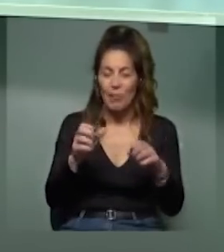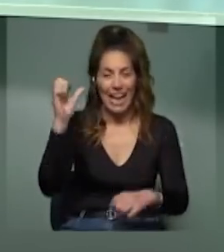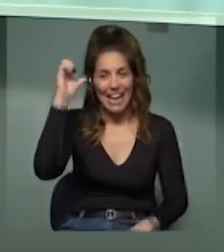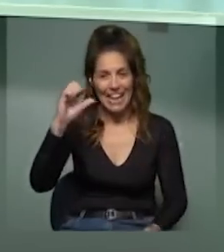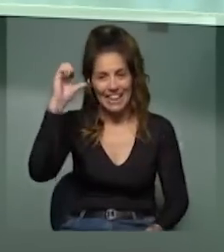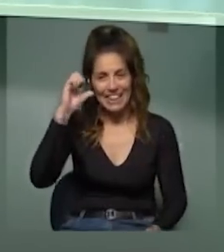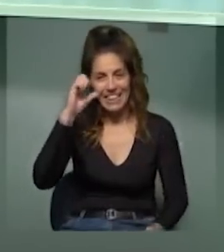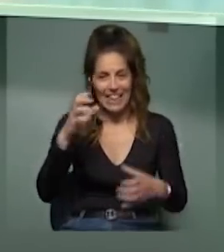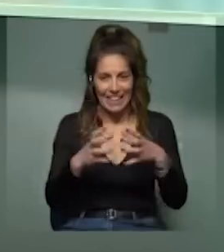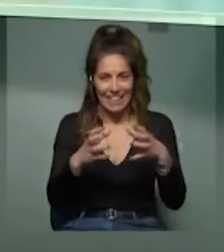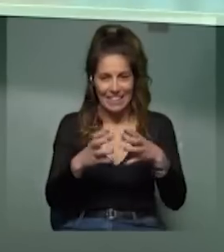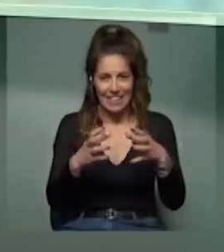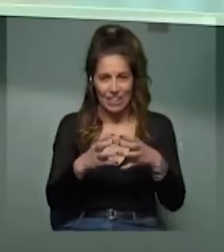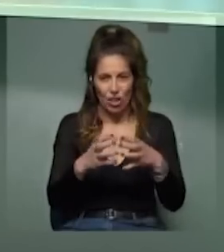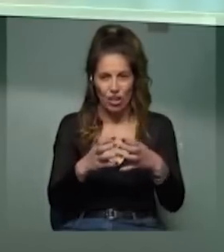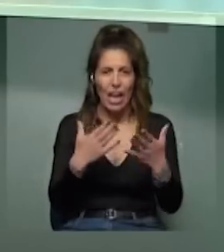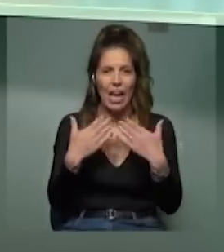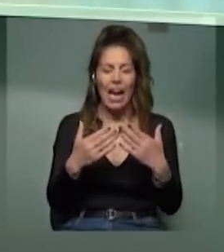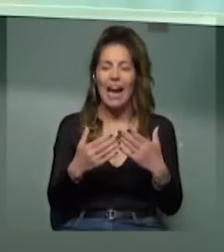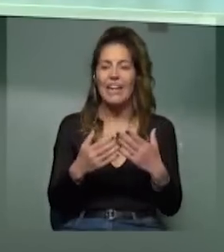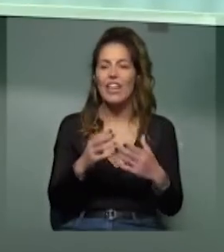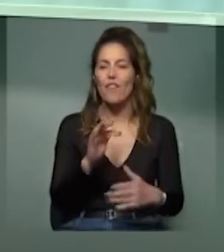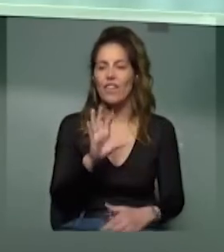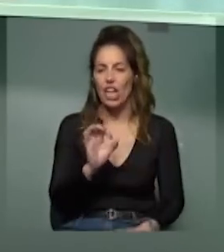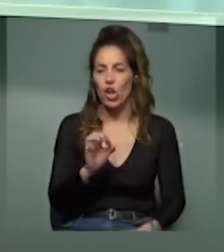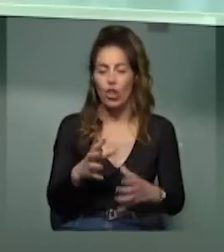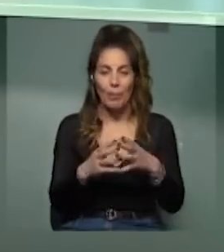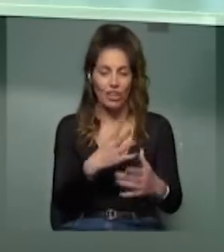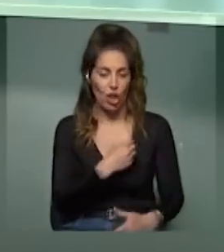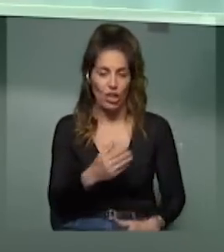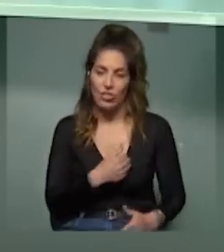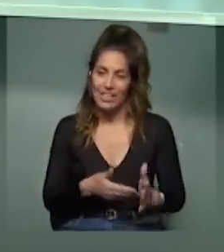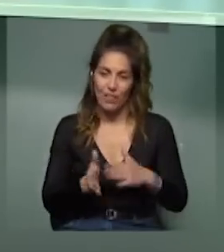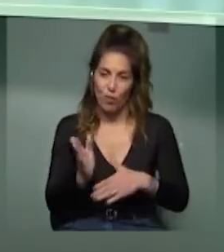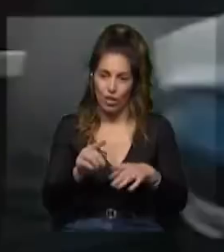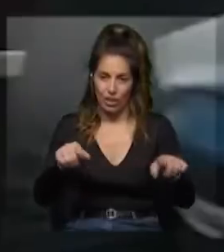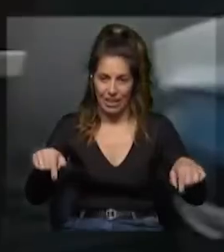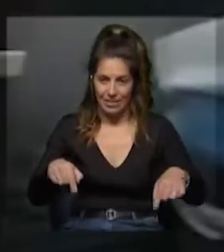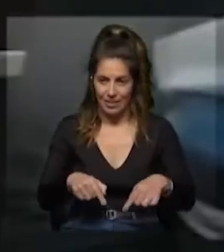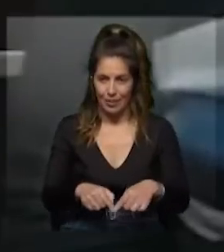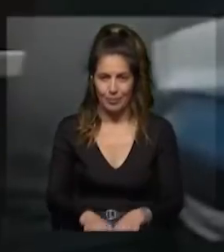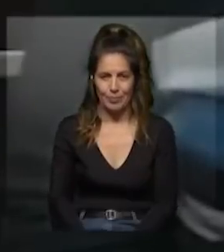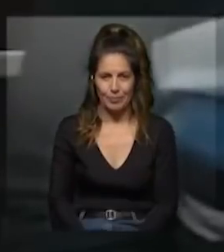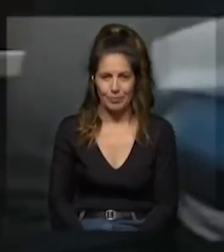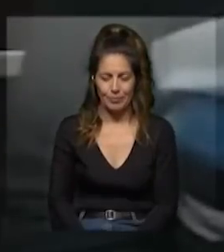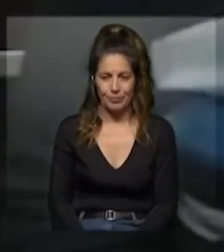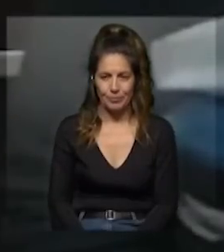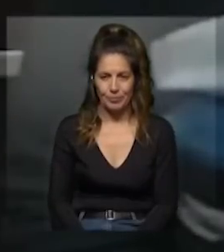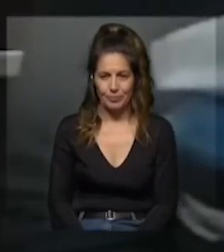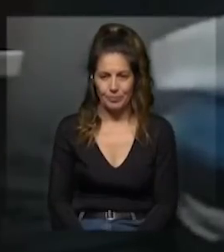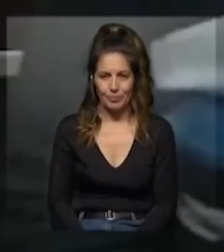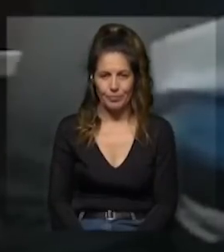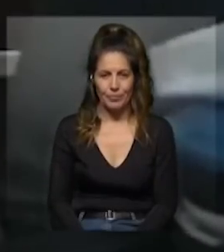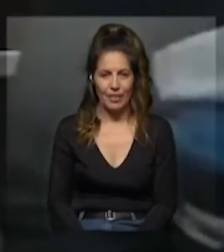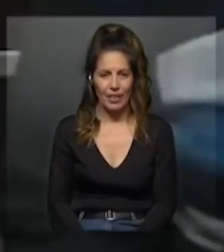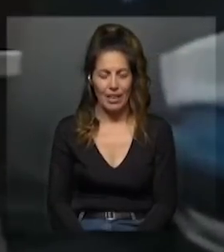Aire puro aire fresco Perdón del partido Nacional se retiraron de la sala es tan grande la